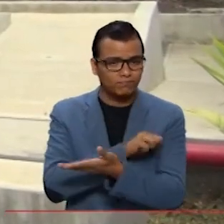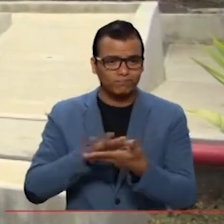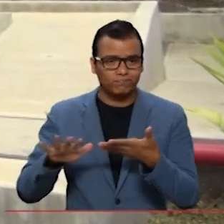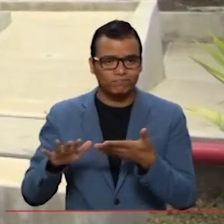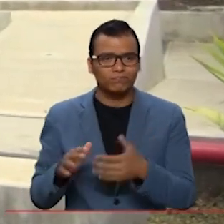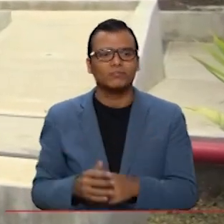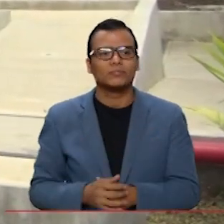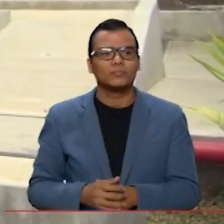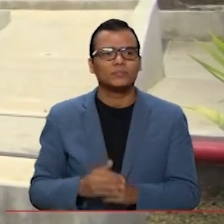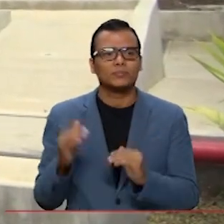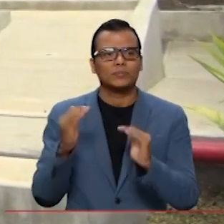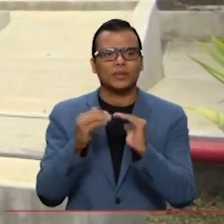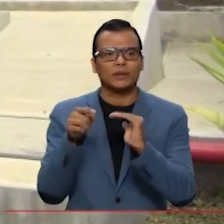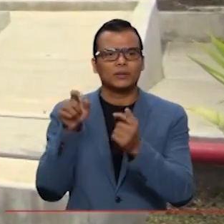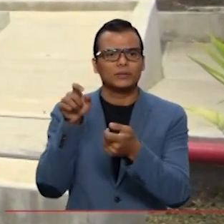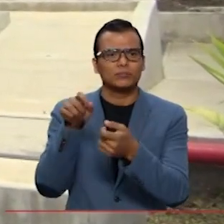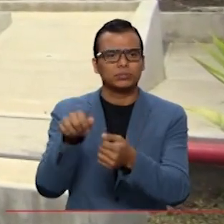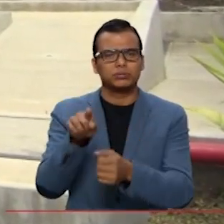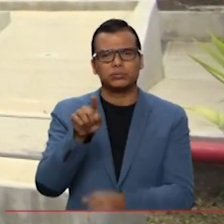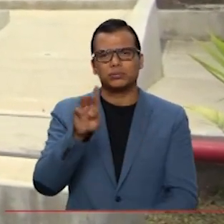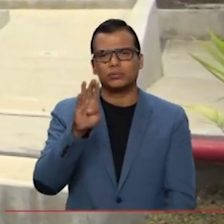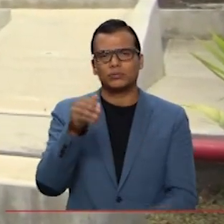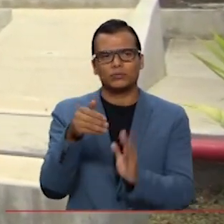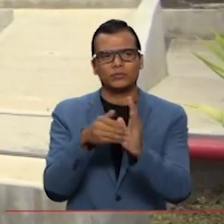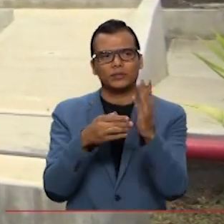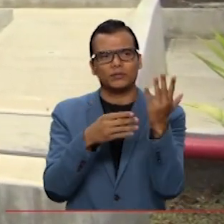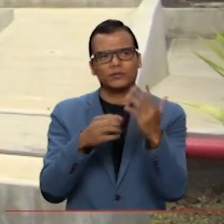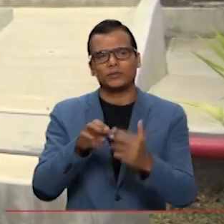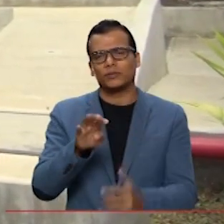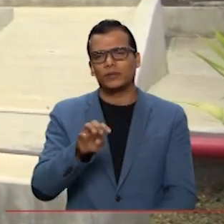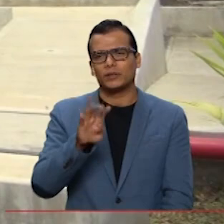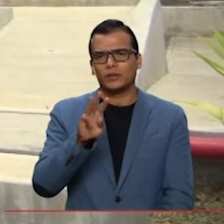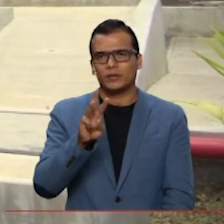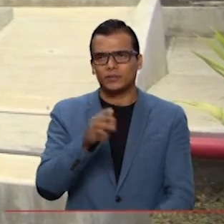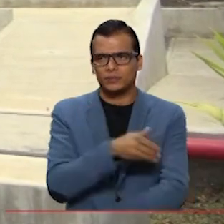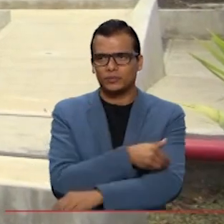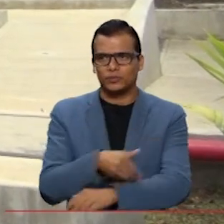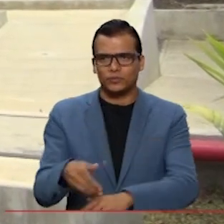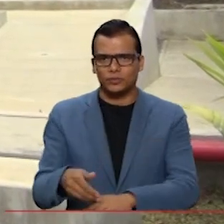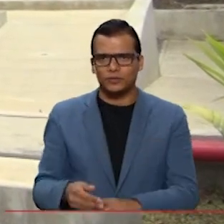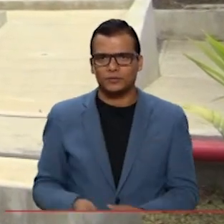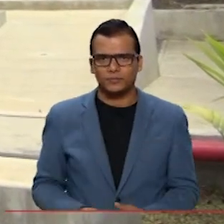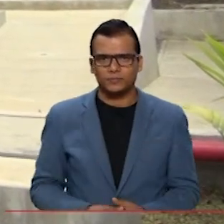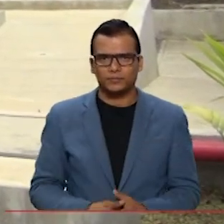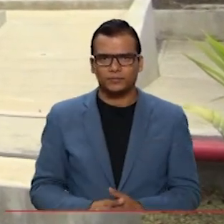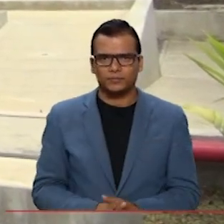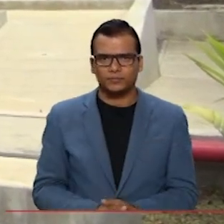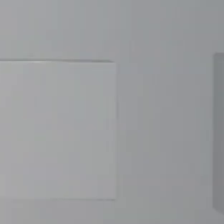La obra tuvo una inversión total de 14.993 millones de pesos.